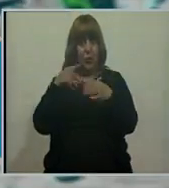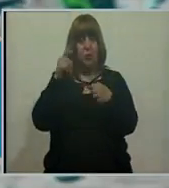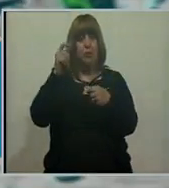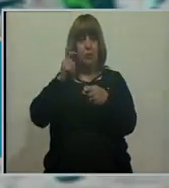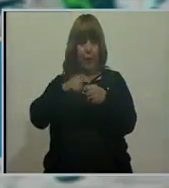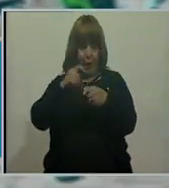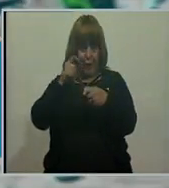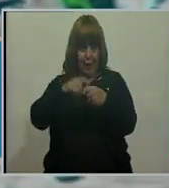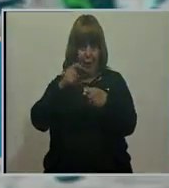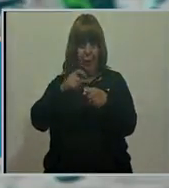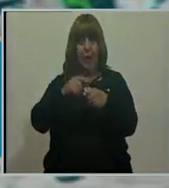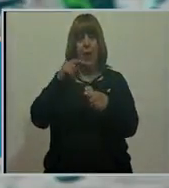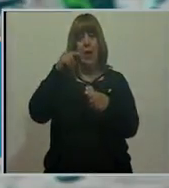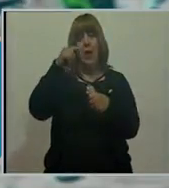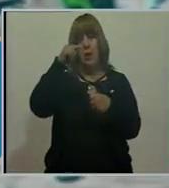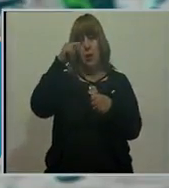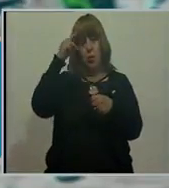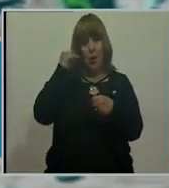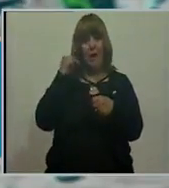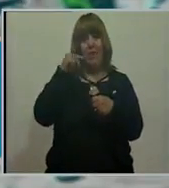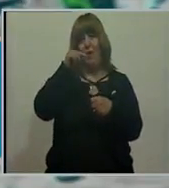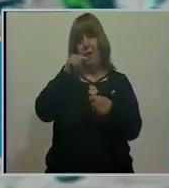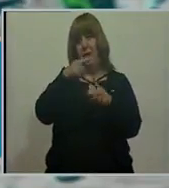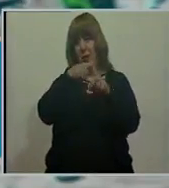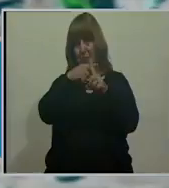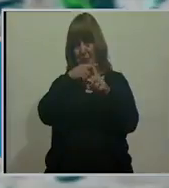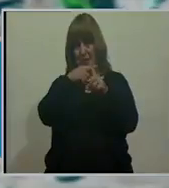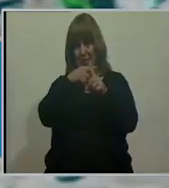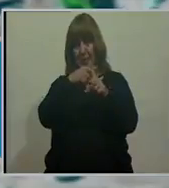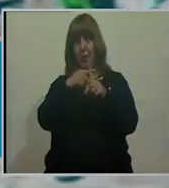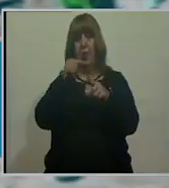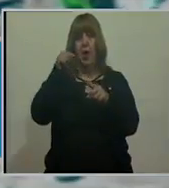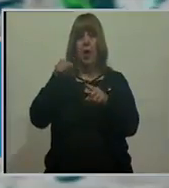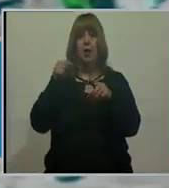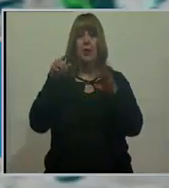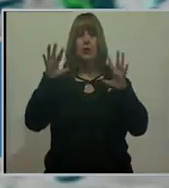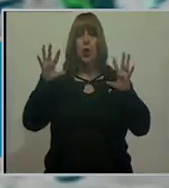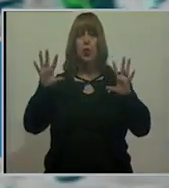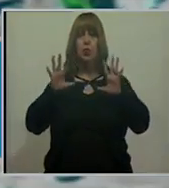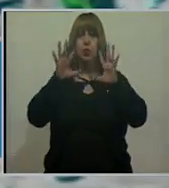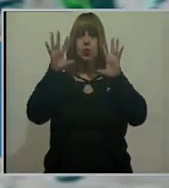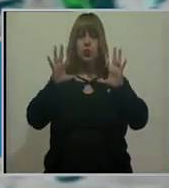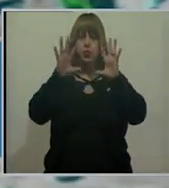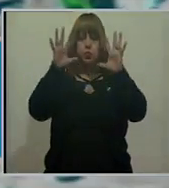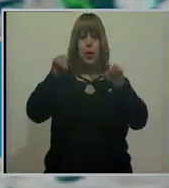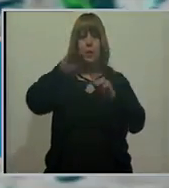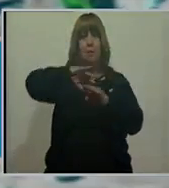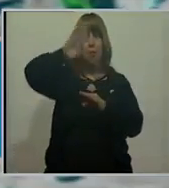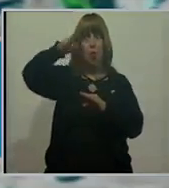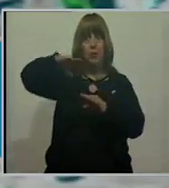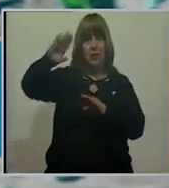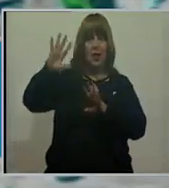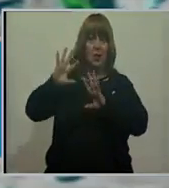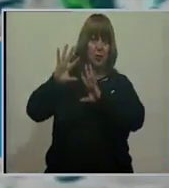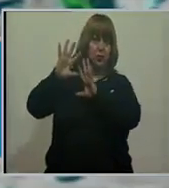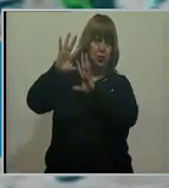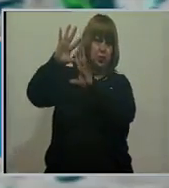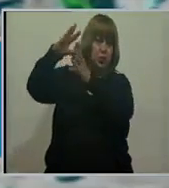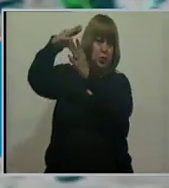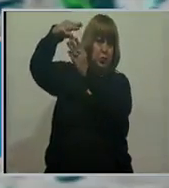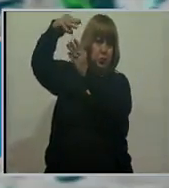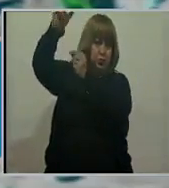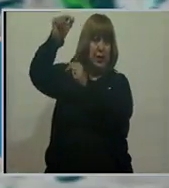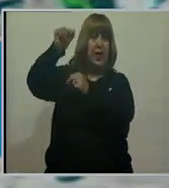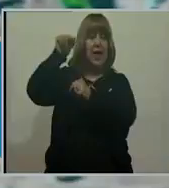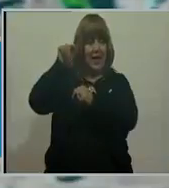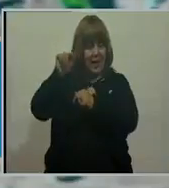de esa nubosidad. Así que desde el punto de vista meteorológico el tiempo ha mejorado en la cordillera occidental. Después se verá el tema de la logística. Pero